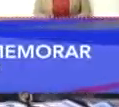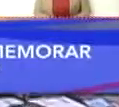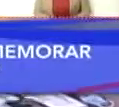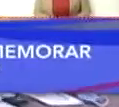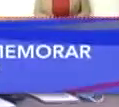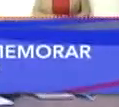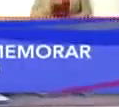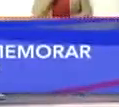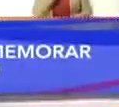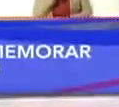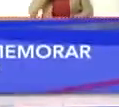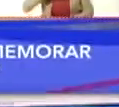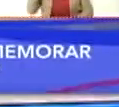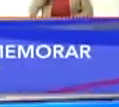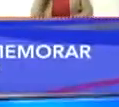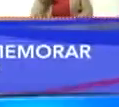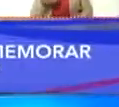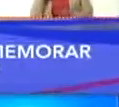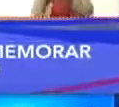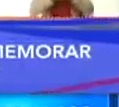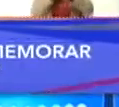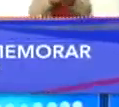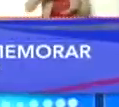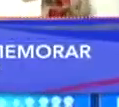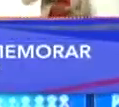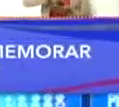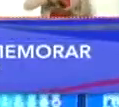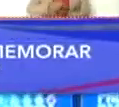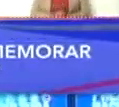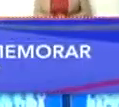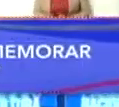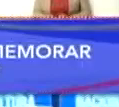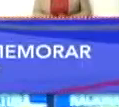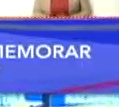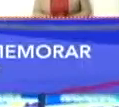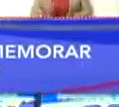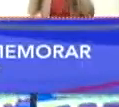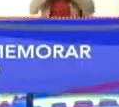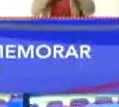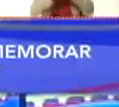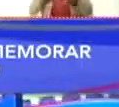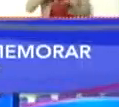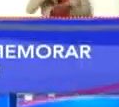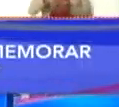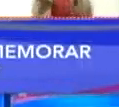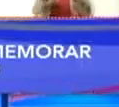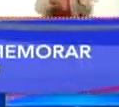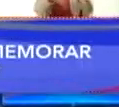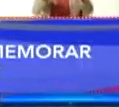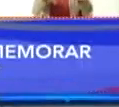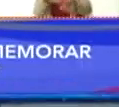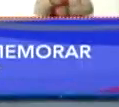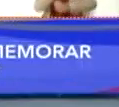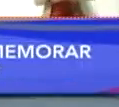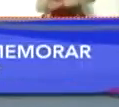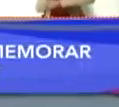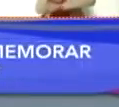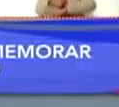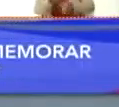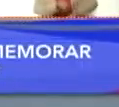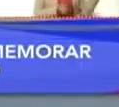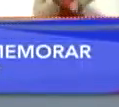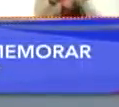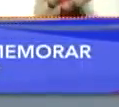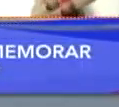Esa es la verdad de la batalla de Carabobo. La batalla de Carabobo se ganó con las armas, con las lanzas, con